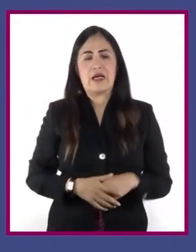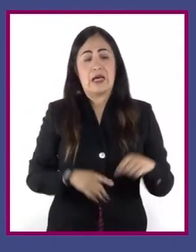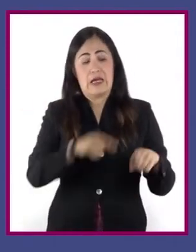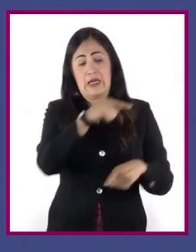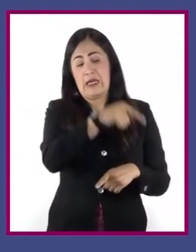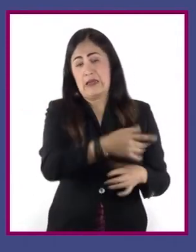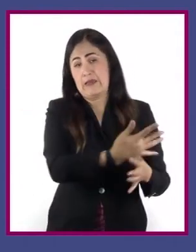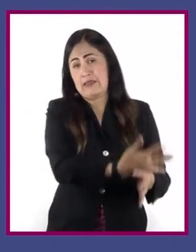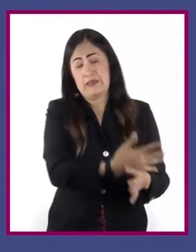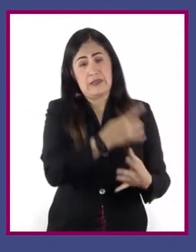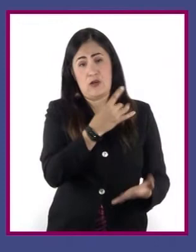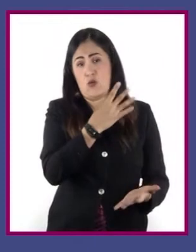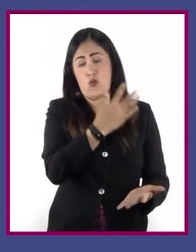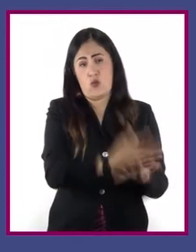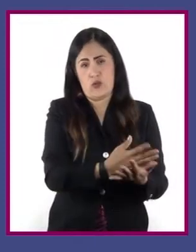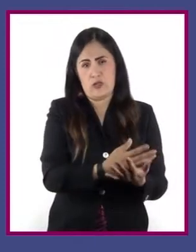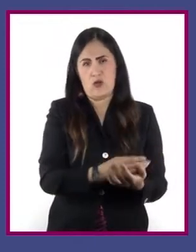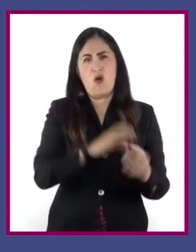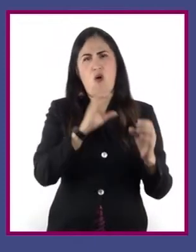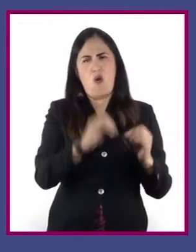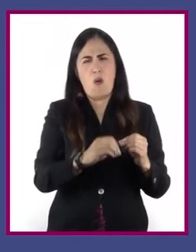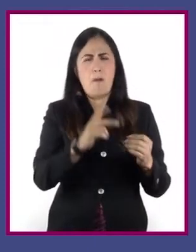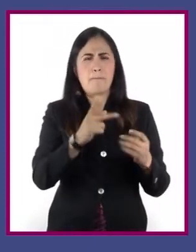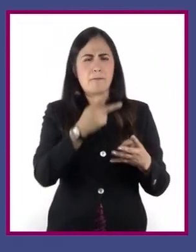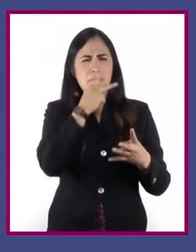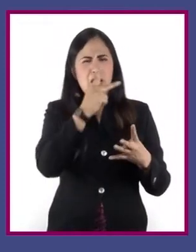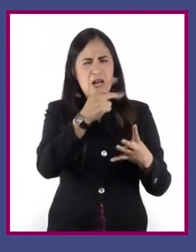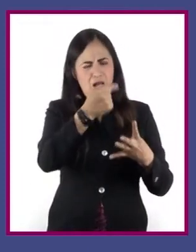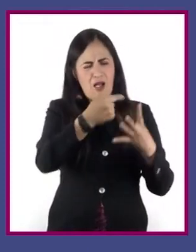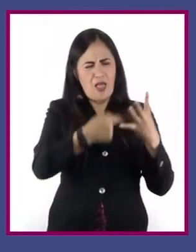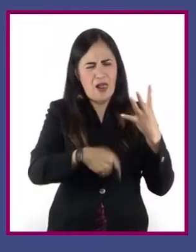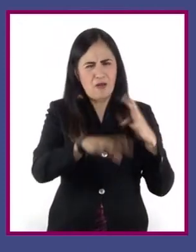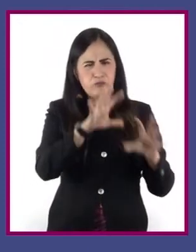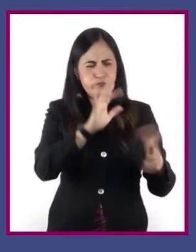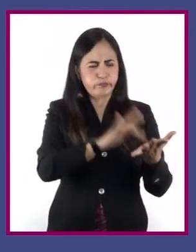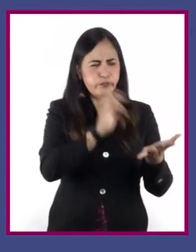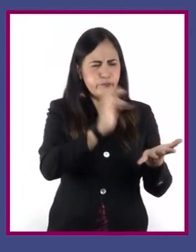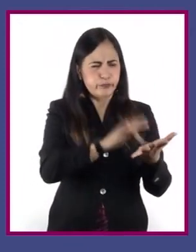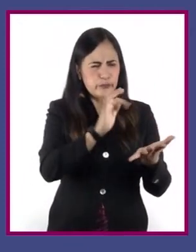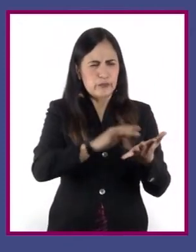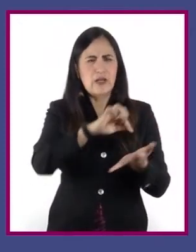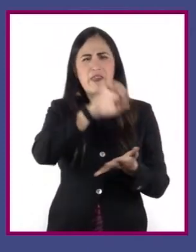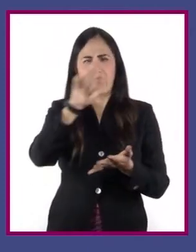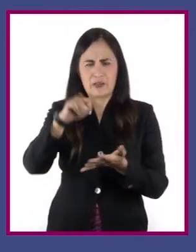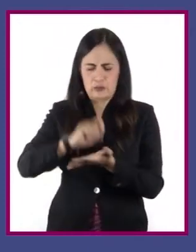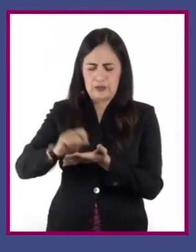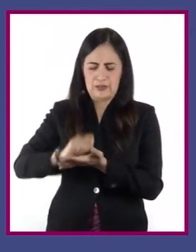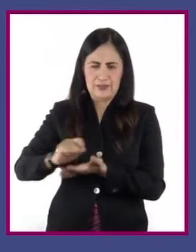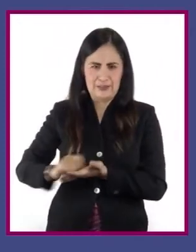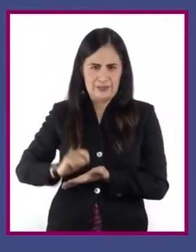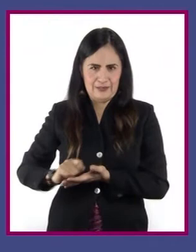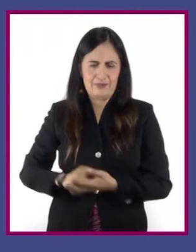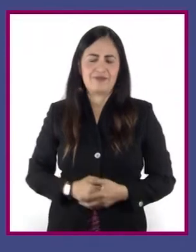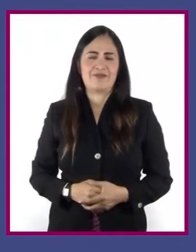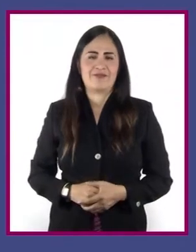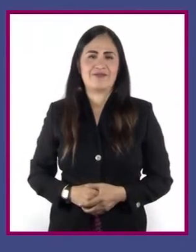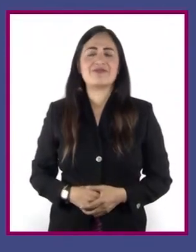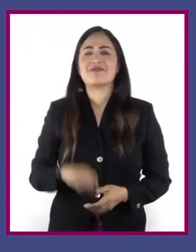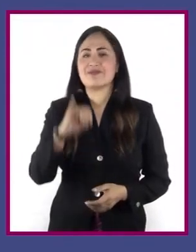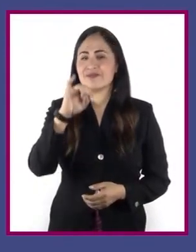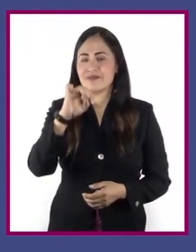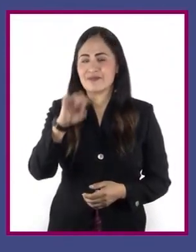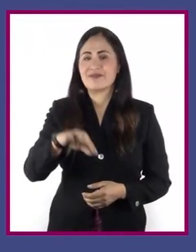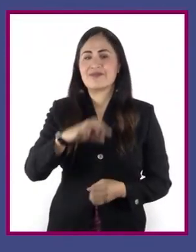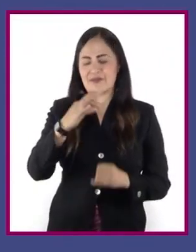el entrevistado o parafrasear lo que ha dicho. Así es. Finalmente, veamos cómo